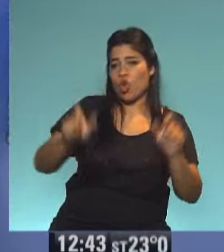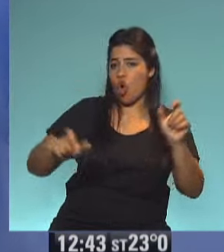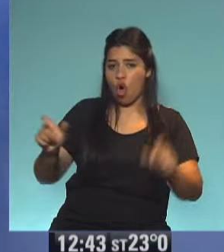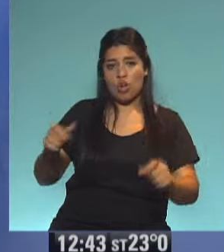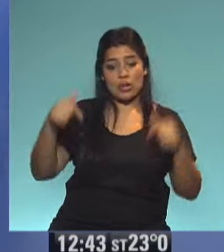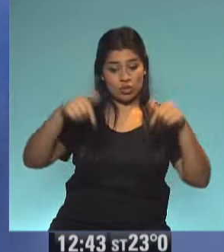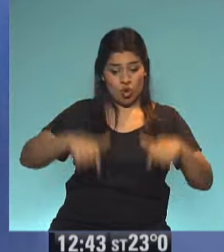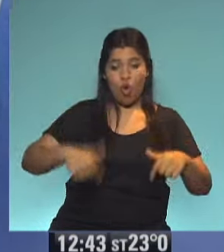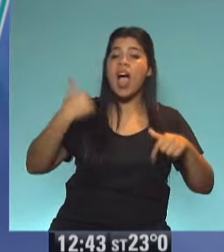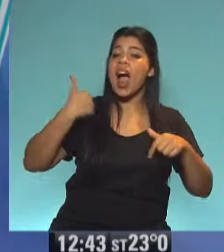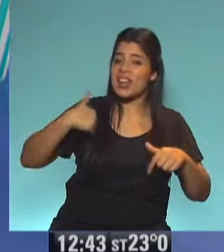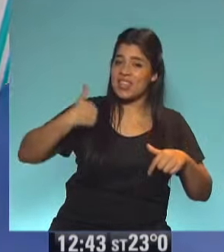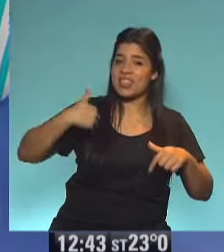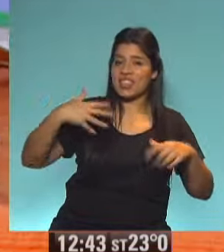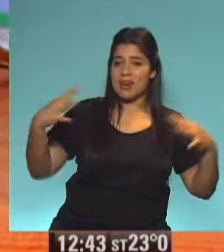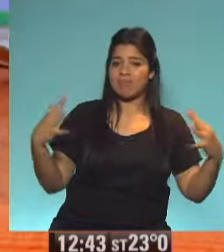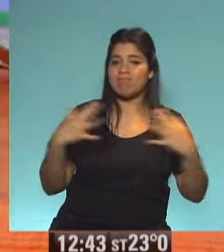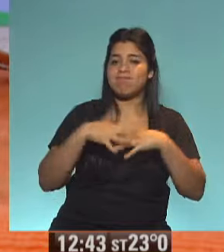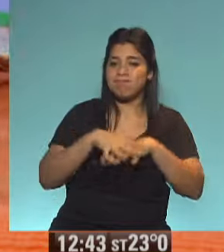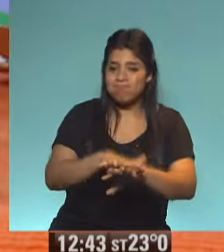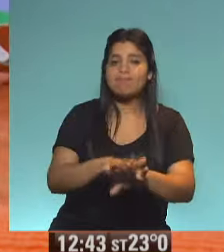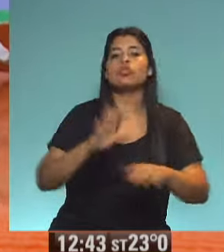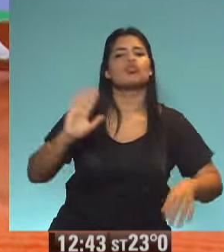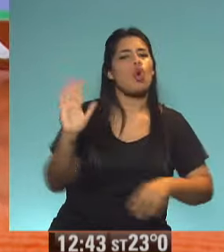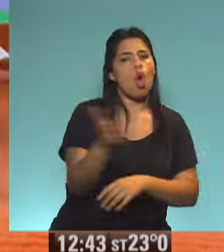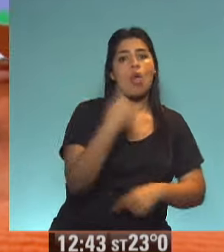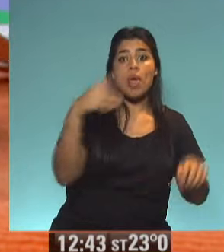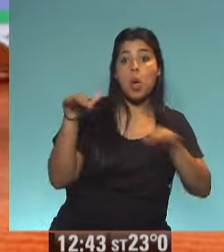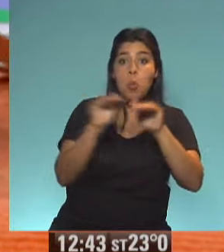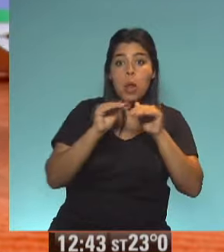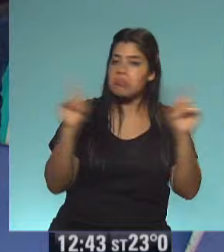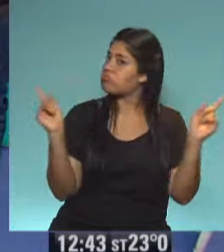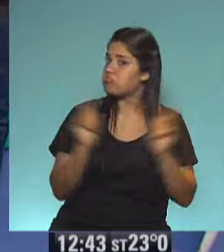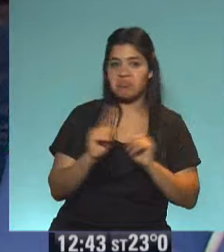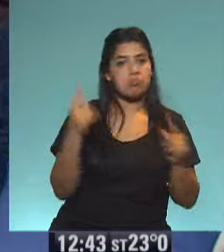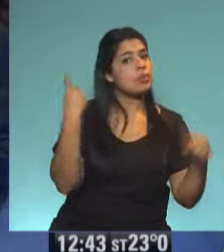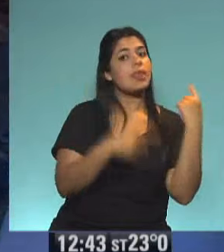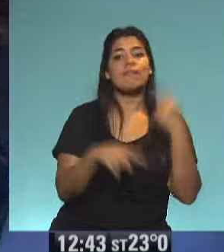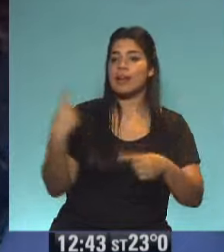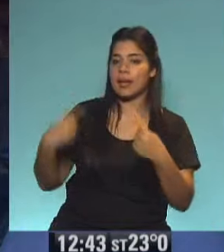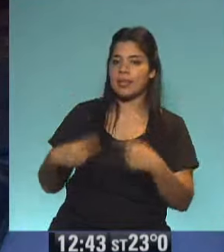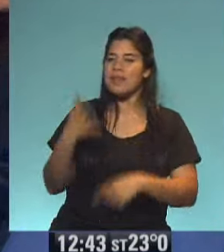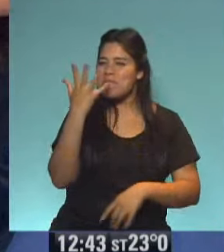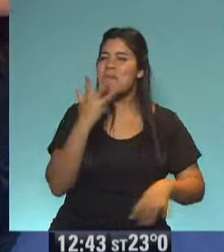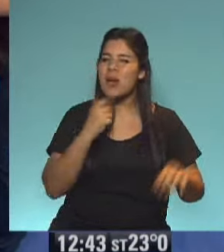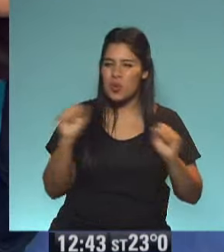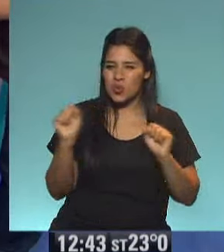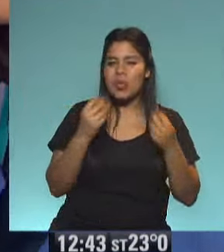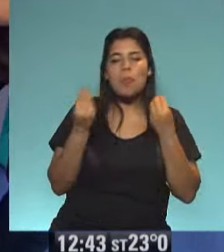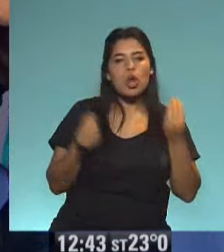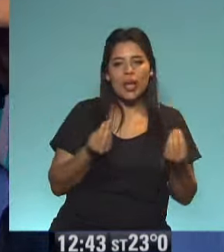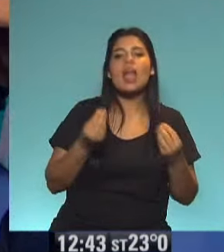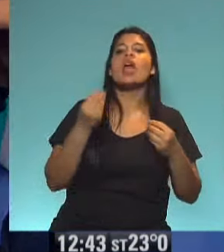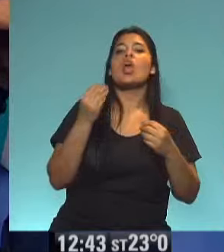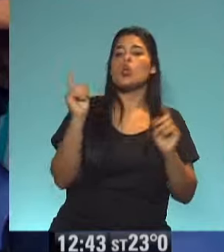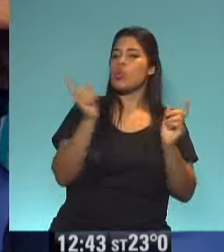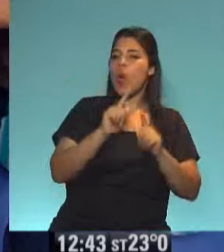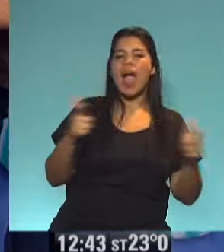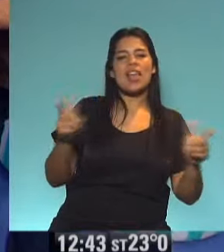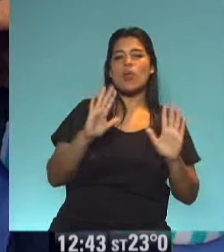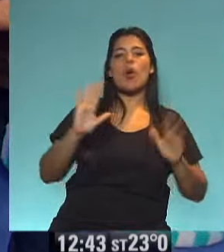componen nuestra sociedad argentina, ¿no? Que son todas distintas. Me encanta porque no hay un color igual a otro. Y yo creo que si nos fijamos en la piel de